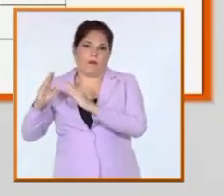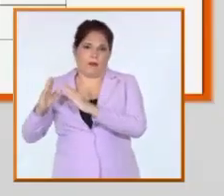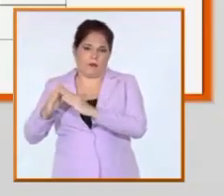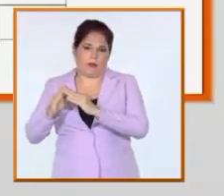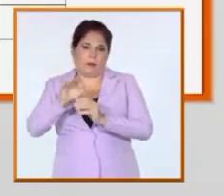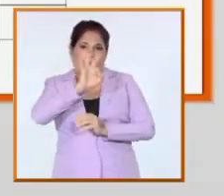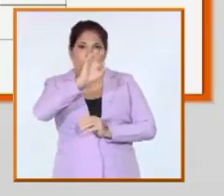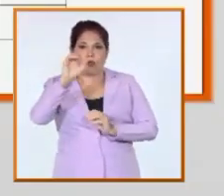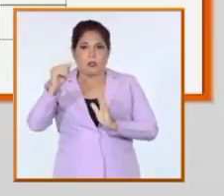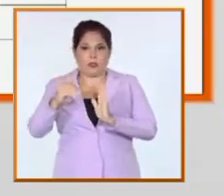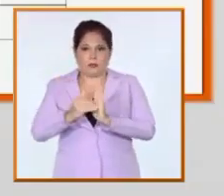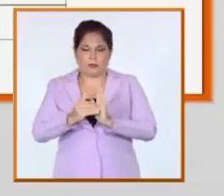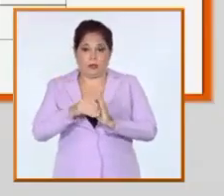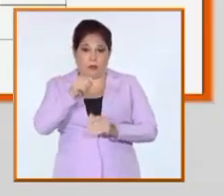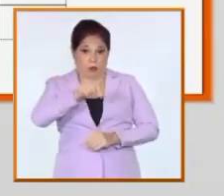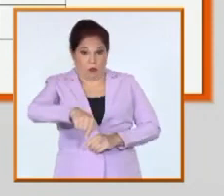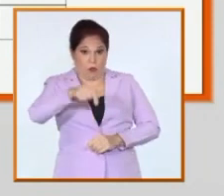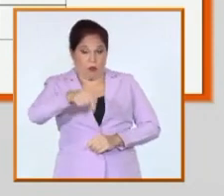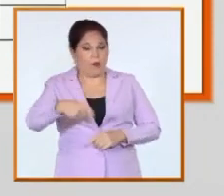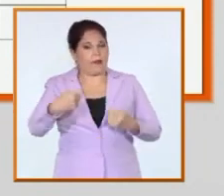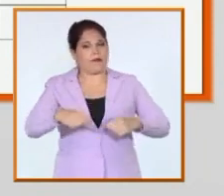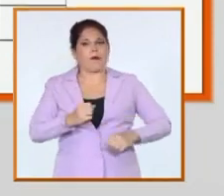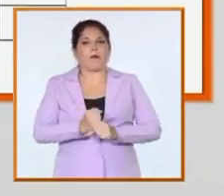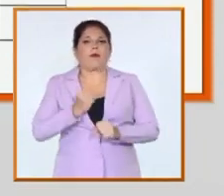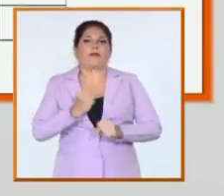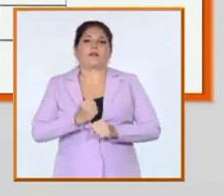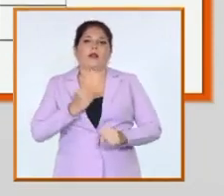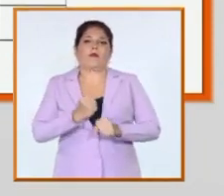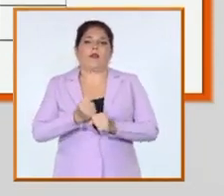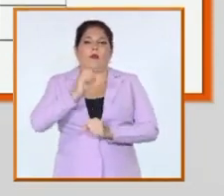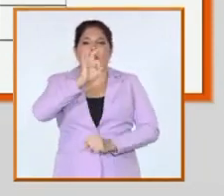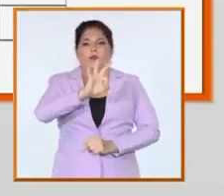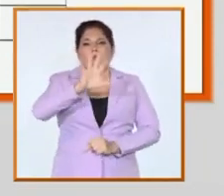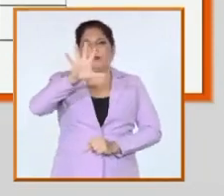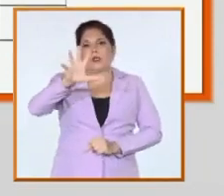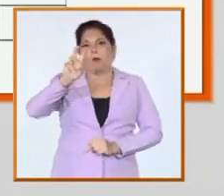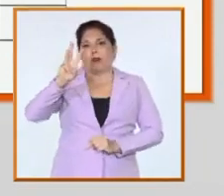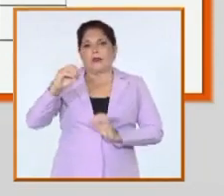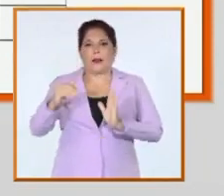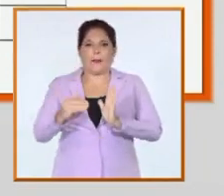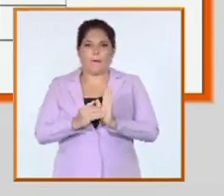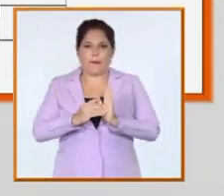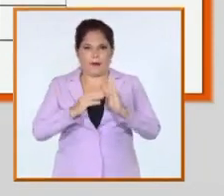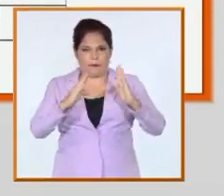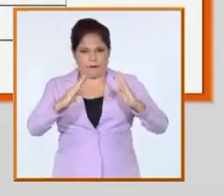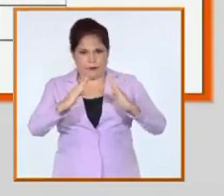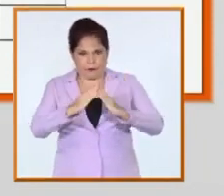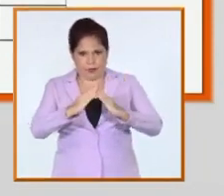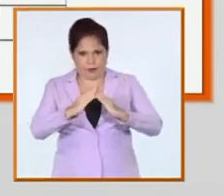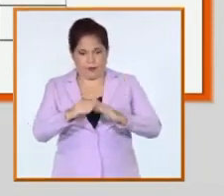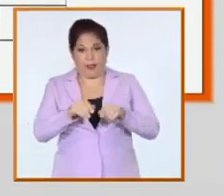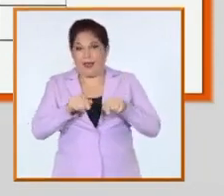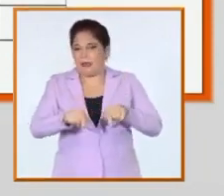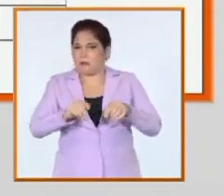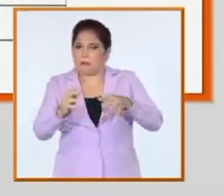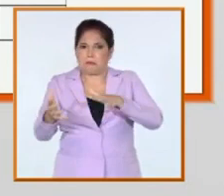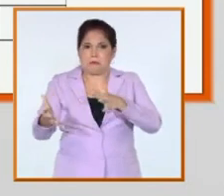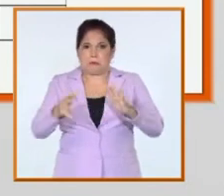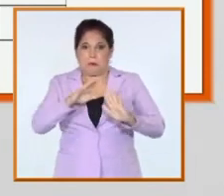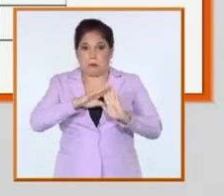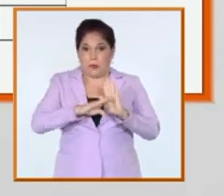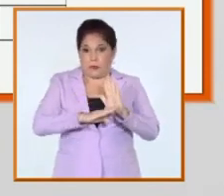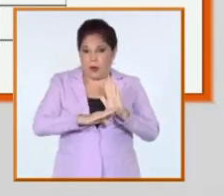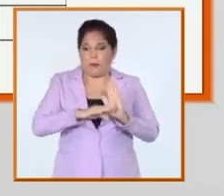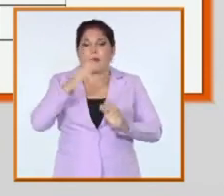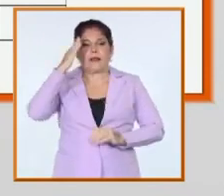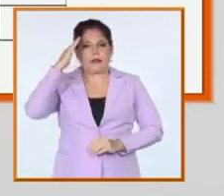hoy tenemos si tenemos que trabajar en 853 mil viviendas que eso es un programa que lo tenemos